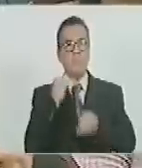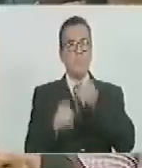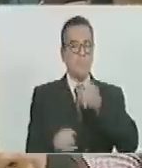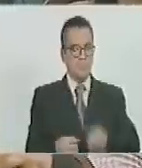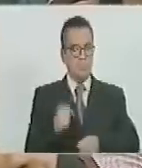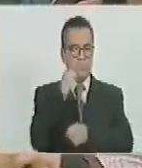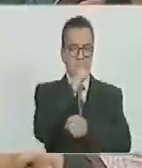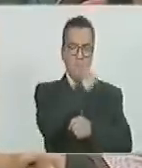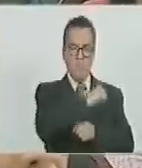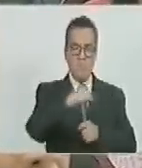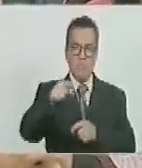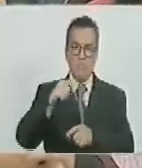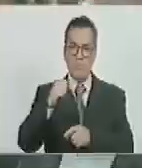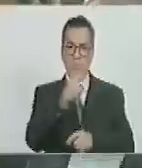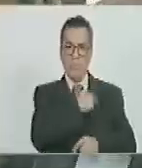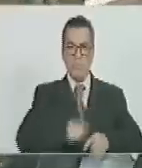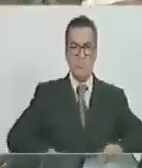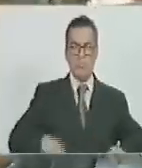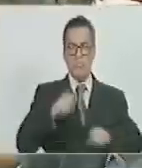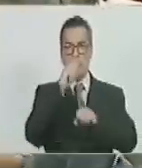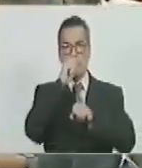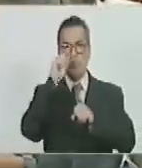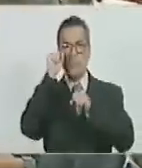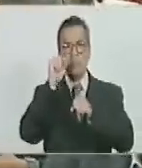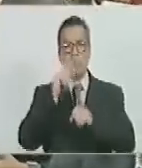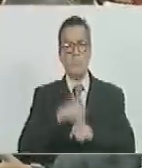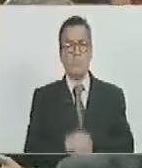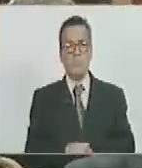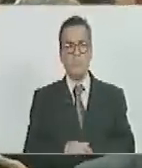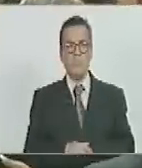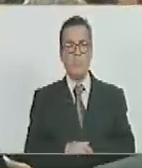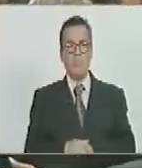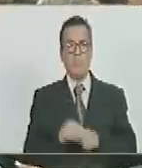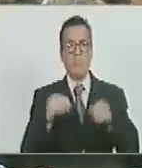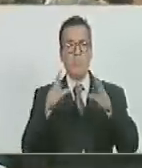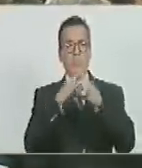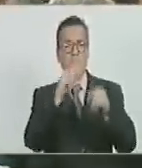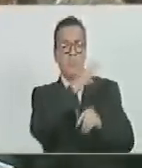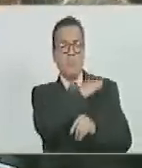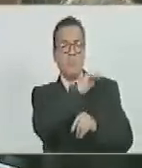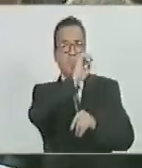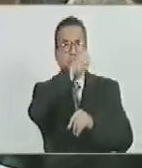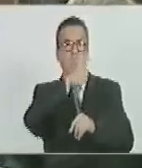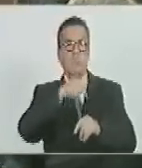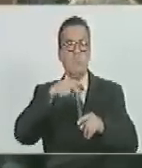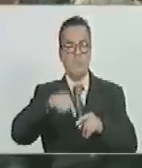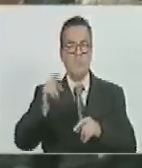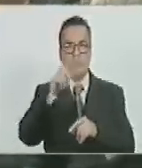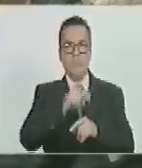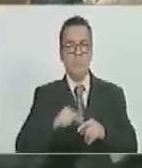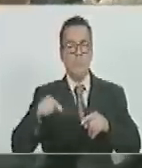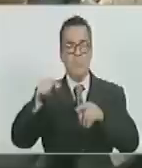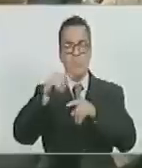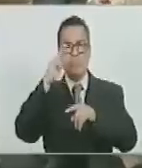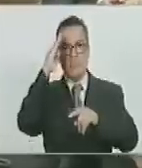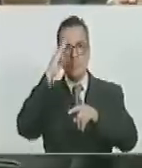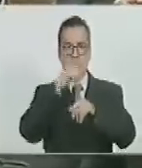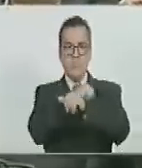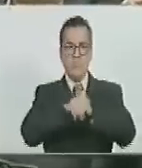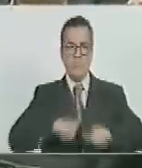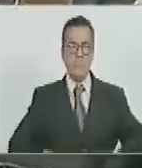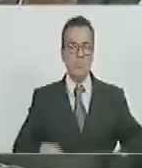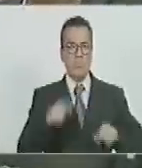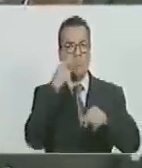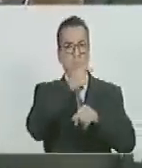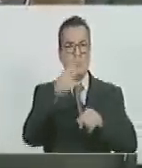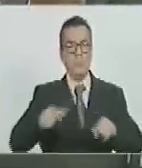físicamente al presidente Maduro, sino a los altos funcionarios del Estado venezolano, civiles y militares, al